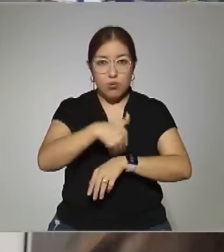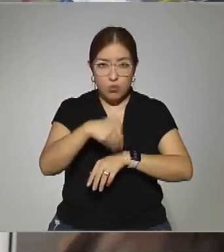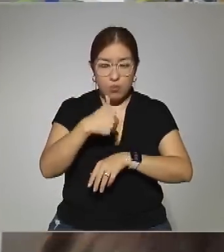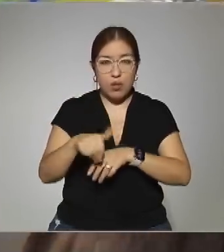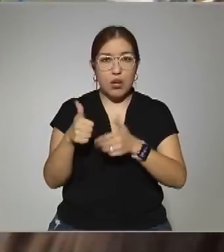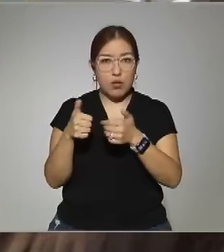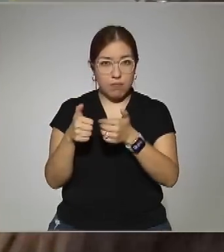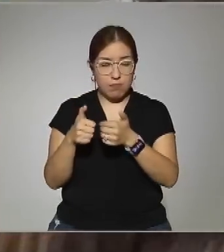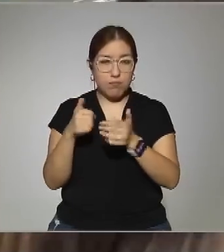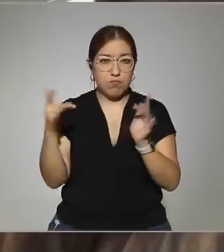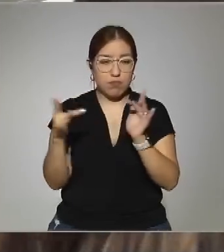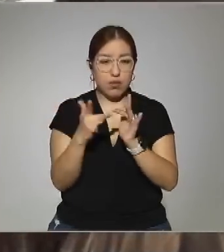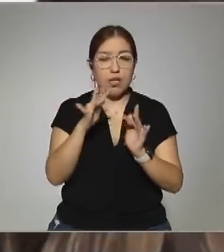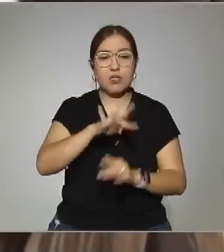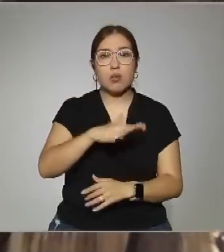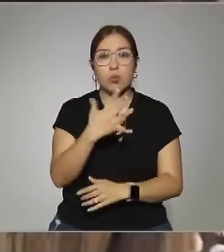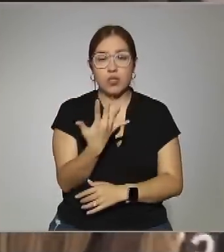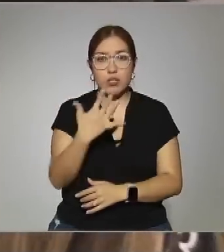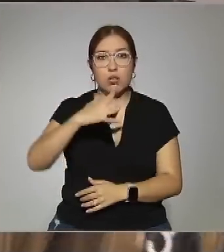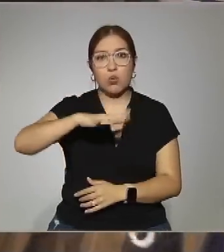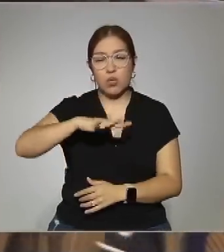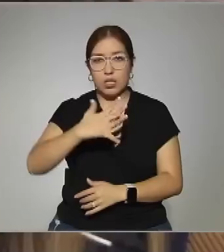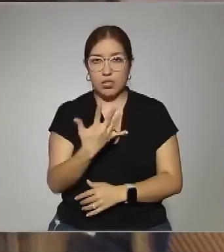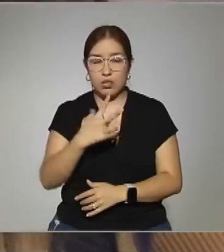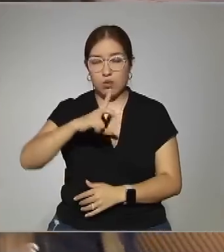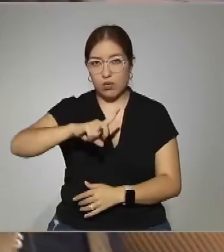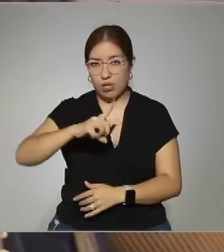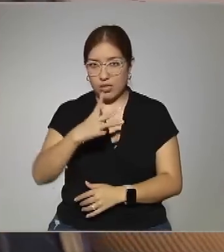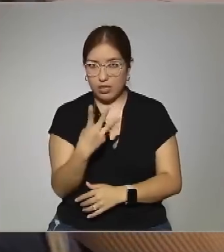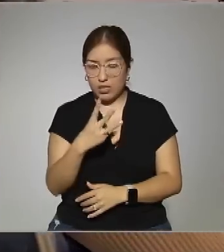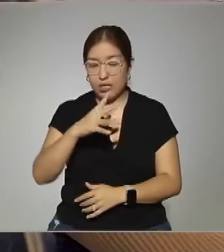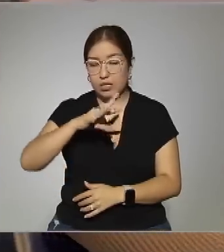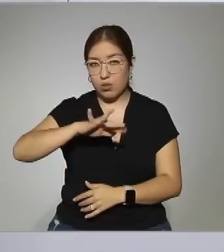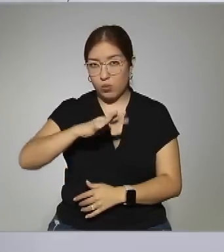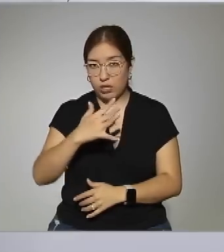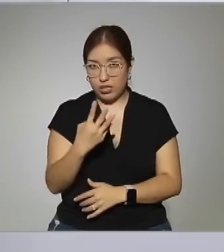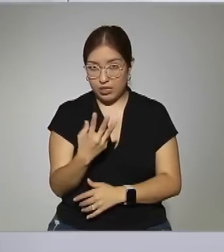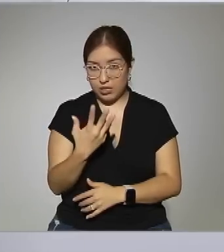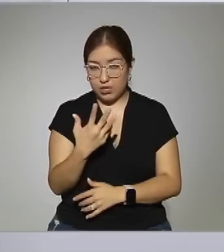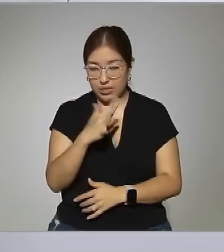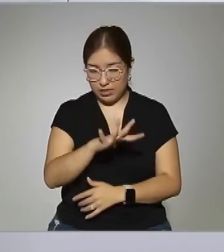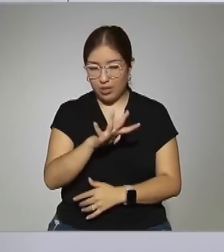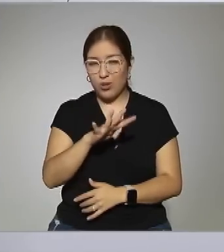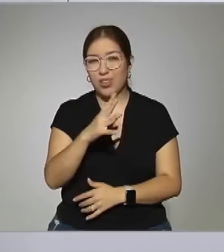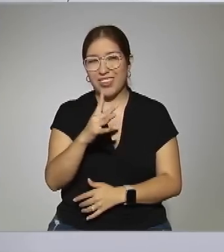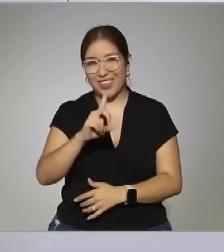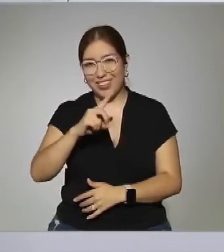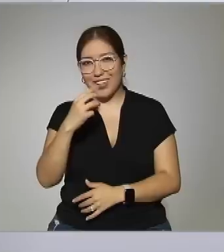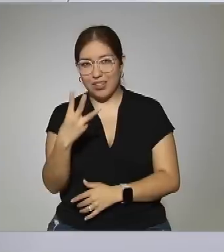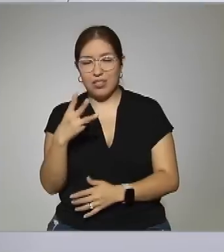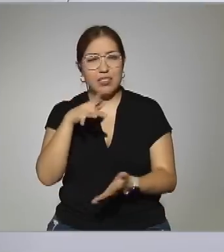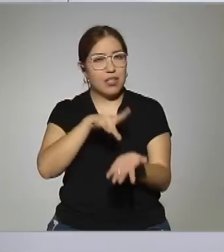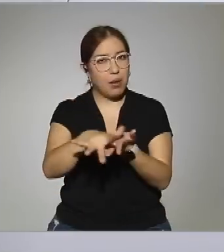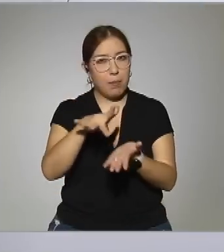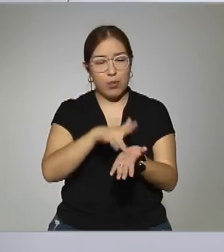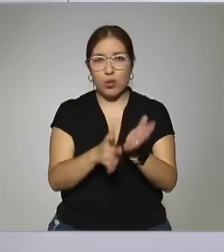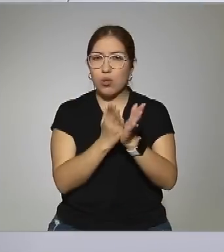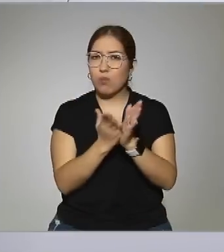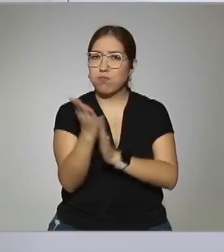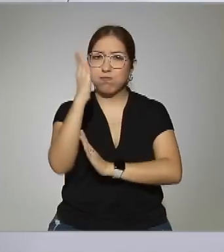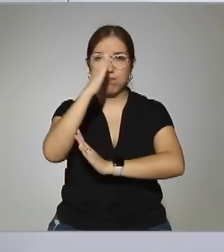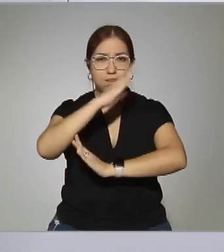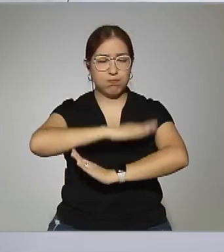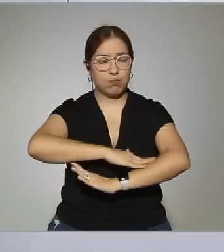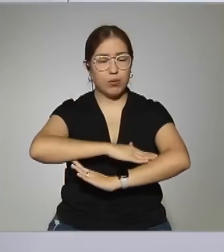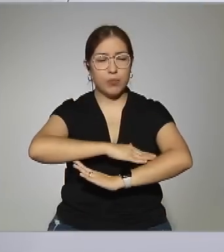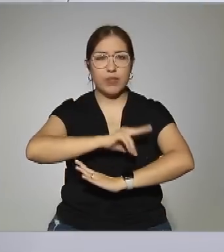confianza 55 55 33 55 33 te apoyamos a cualquier hora, los 365